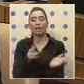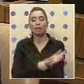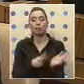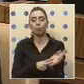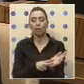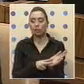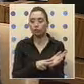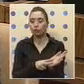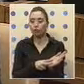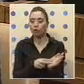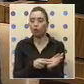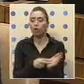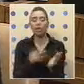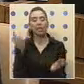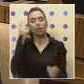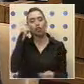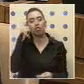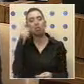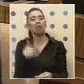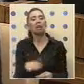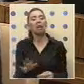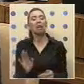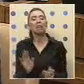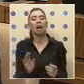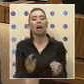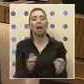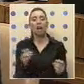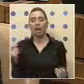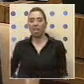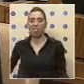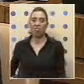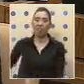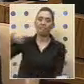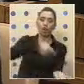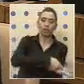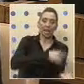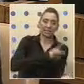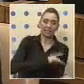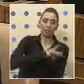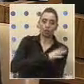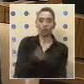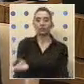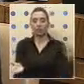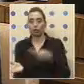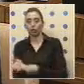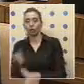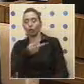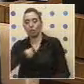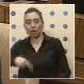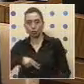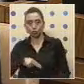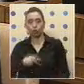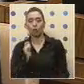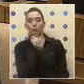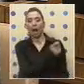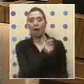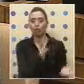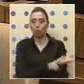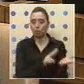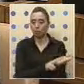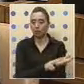desdoroso. Es una tontera, pareciera ser que devolverle a Chile lo que Chile contribuye con nosotros a través del pago de impuestos es